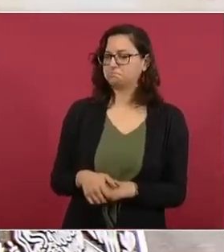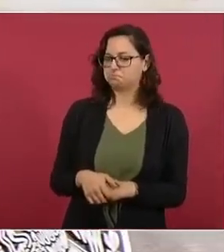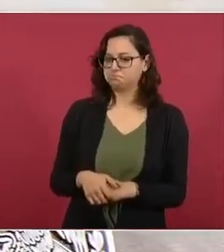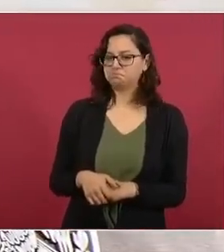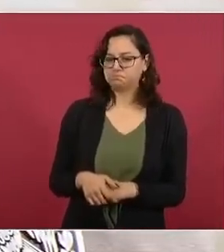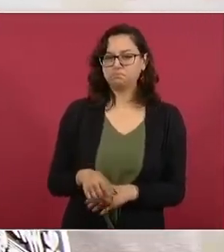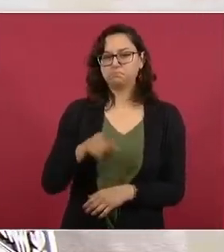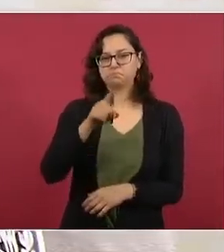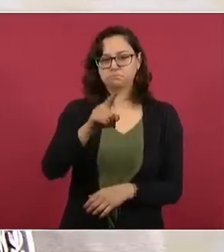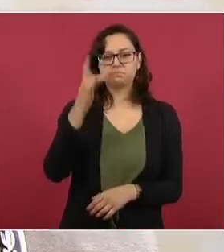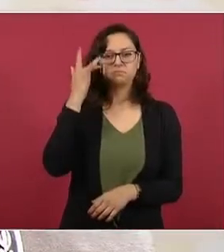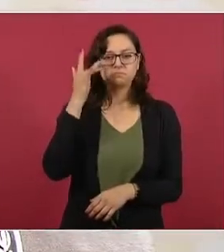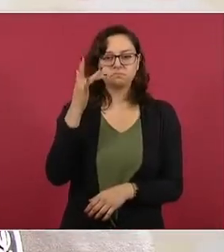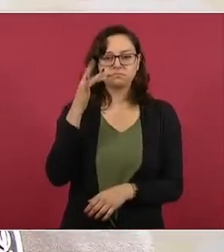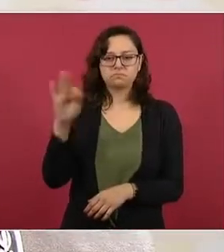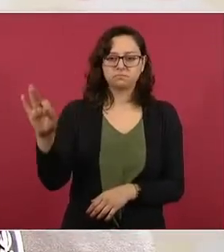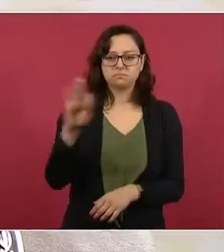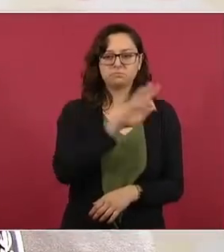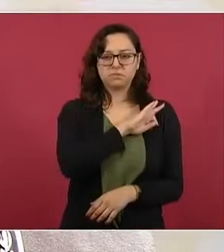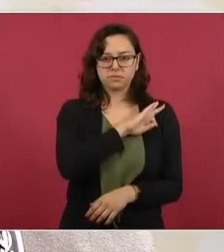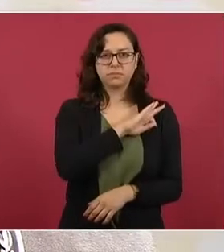hacia Santa Fe,